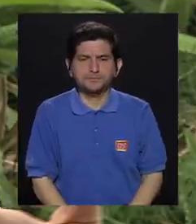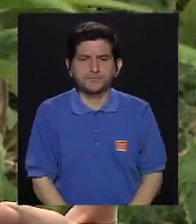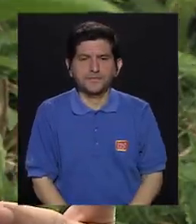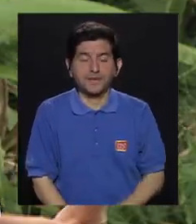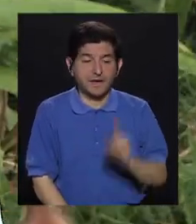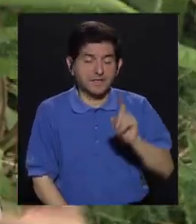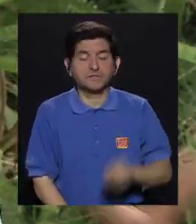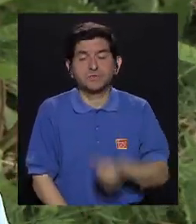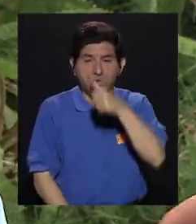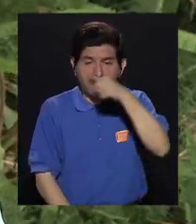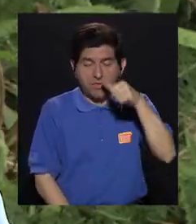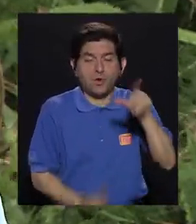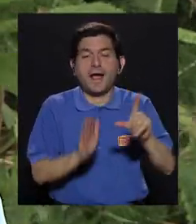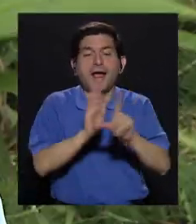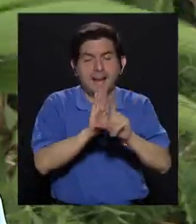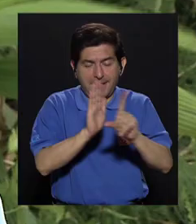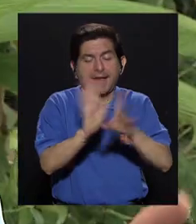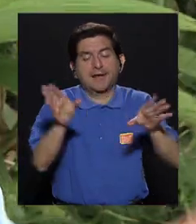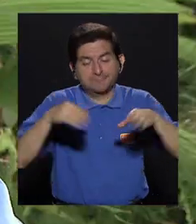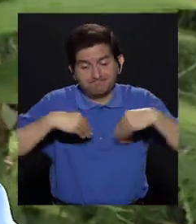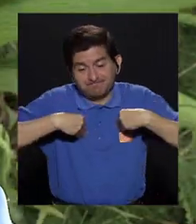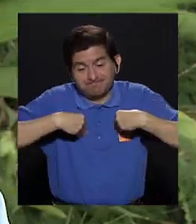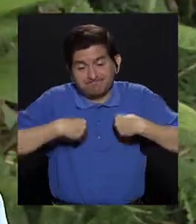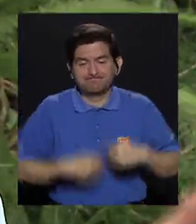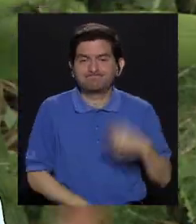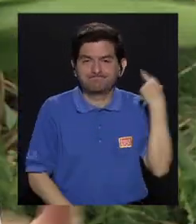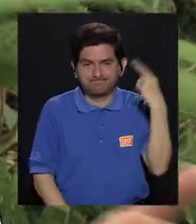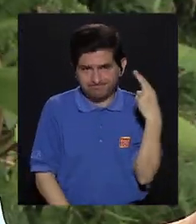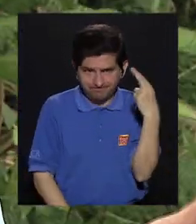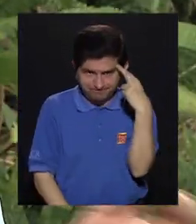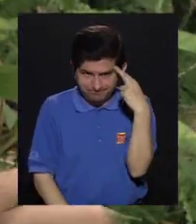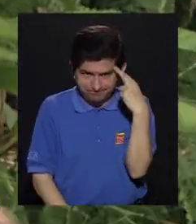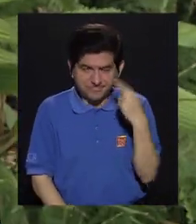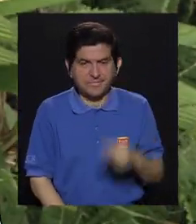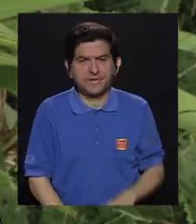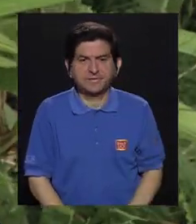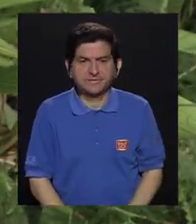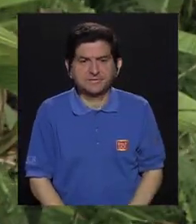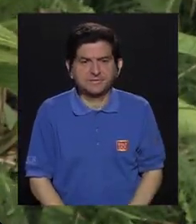es no, una droga legalmente aceptada y por tanto